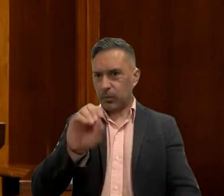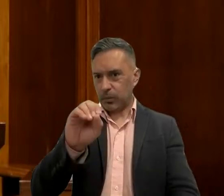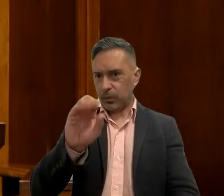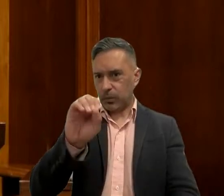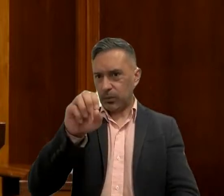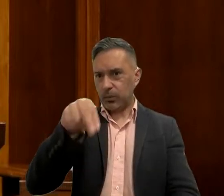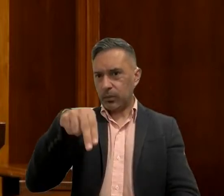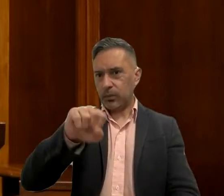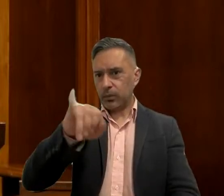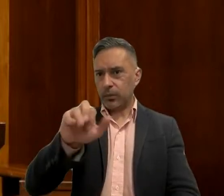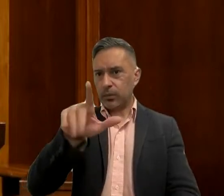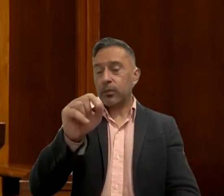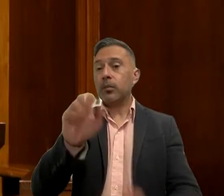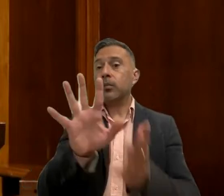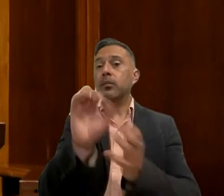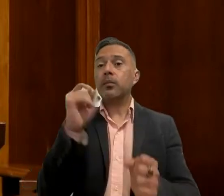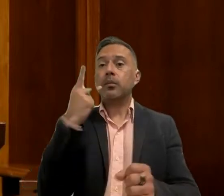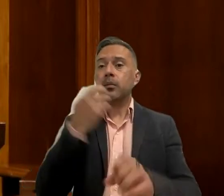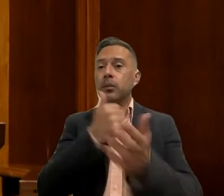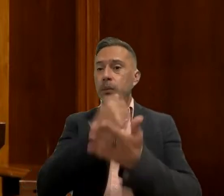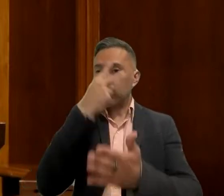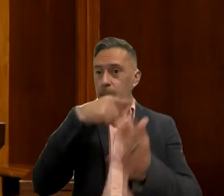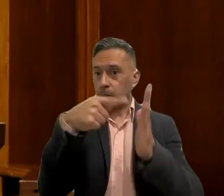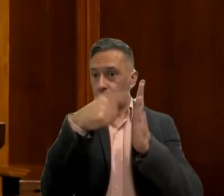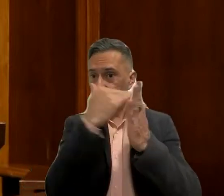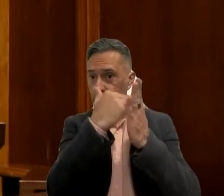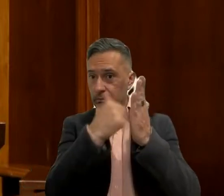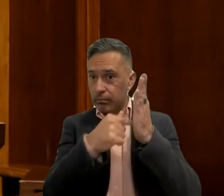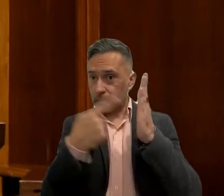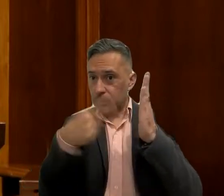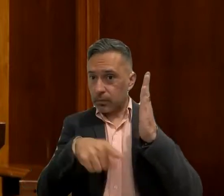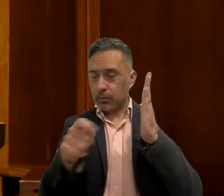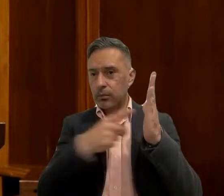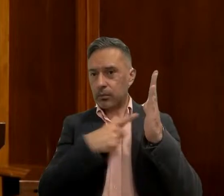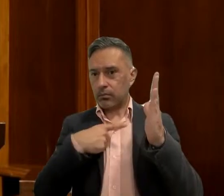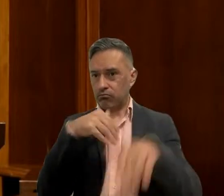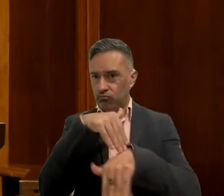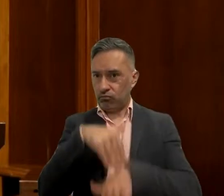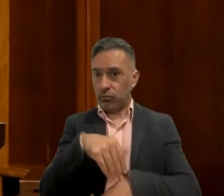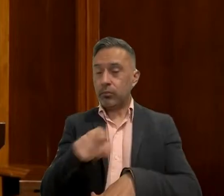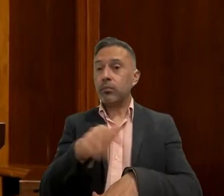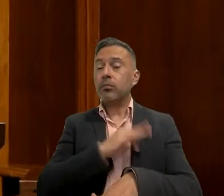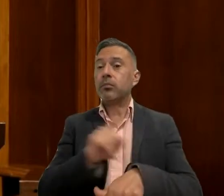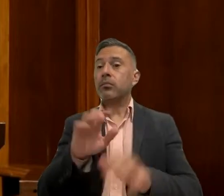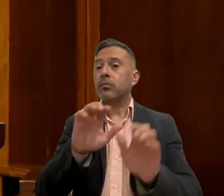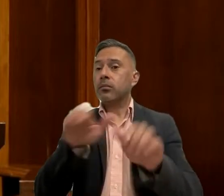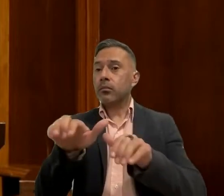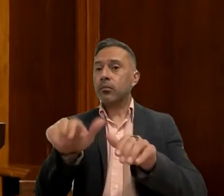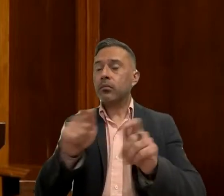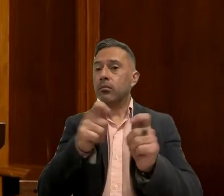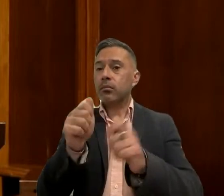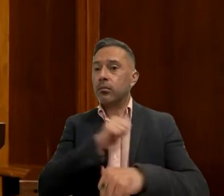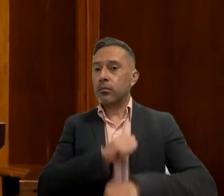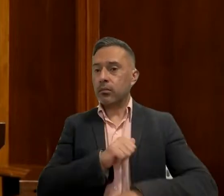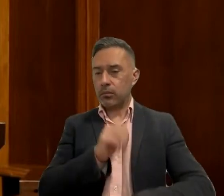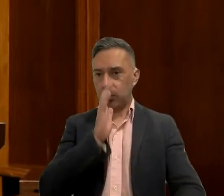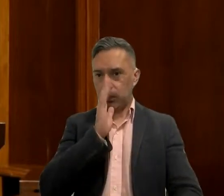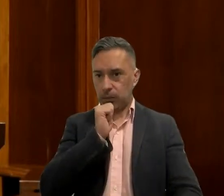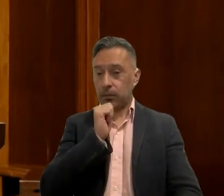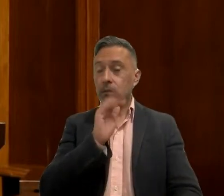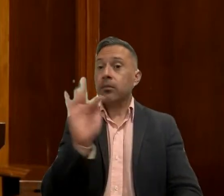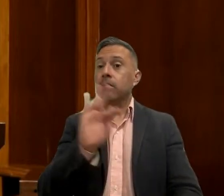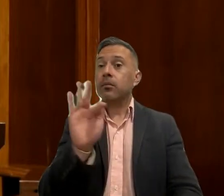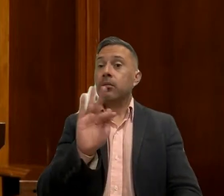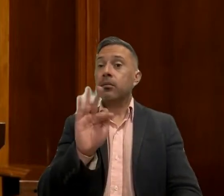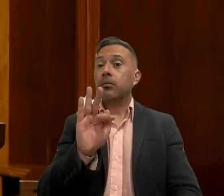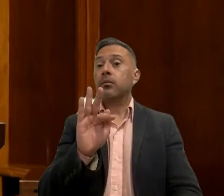la Ciudad de México. En ningún caso podrán participar en la elección de estos cargos la persona que tenga